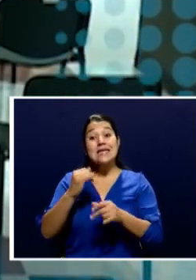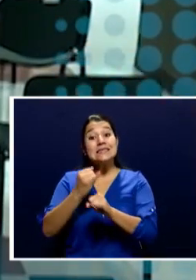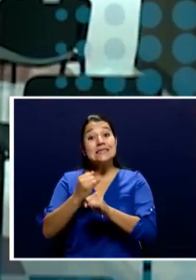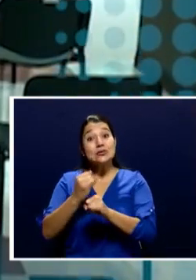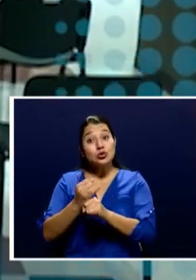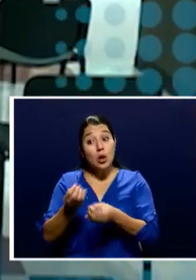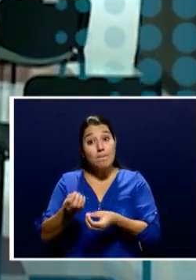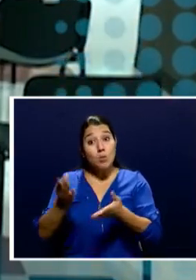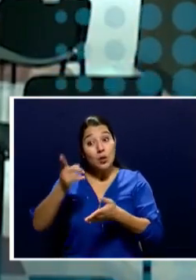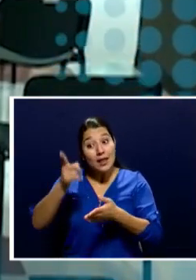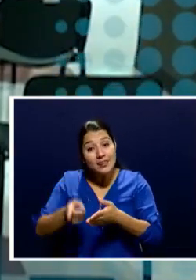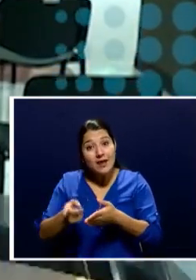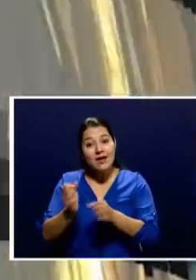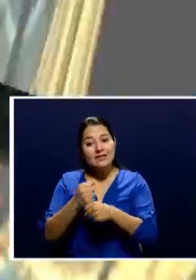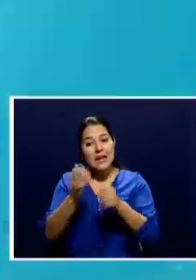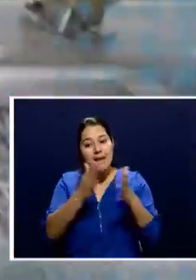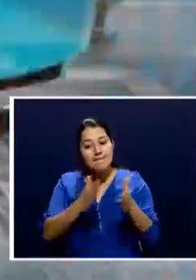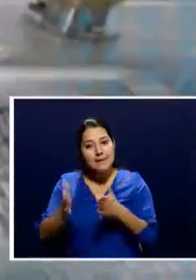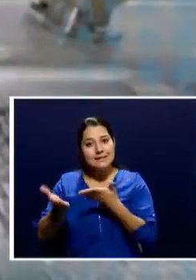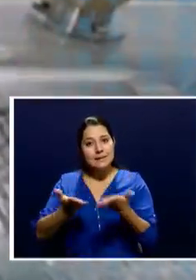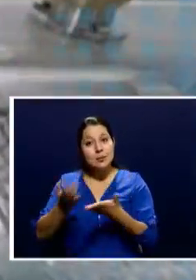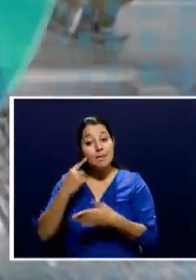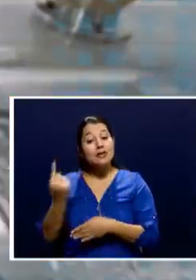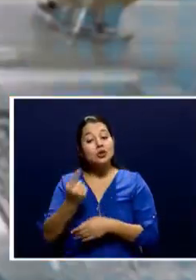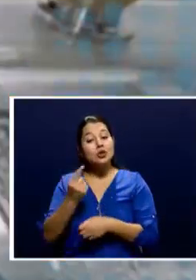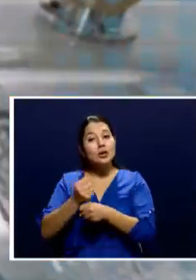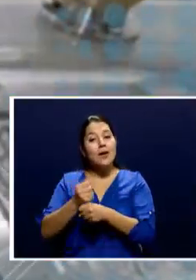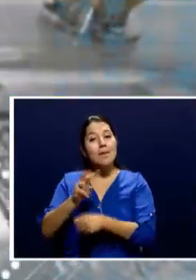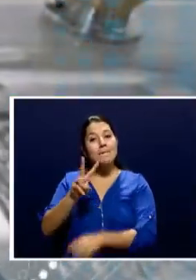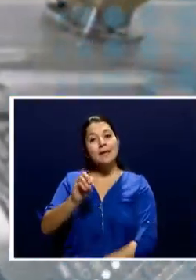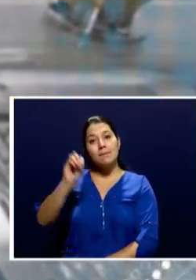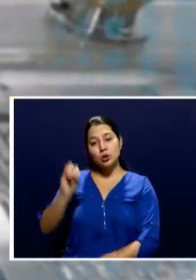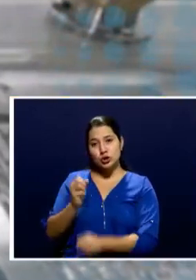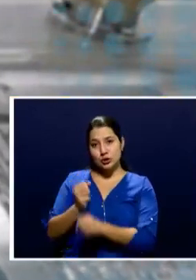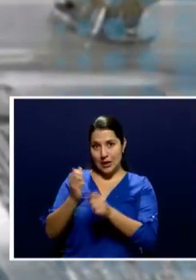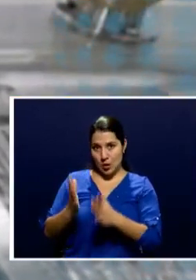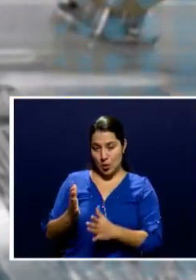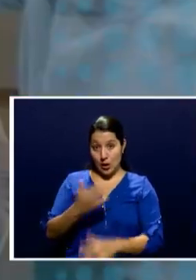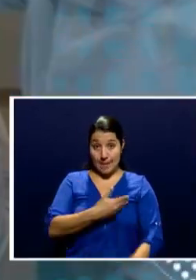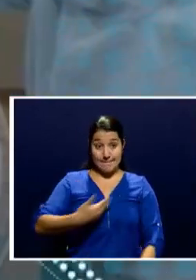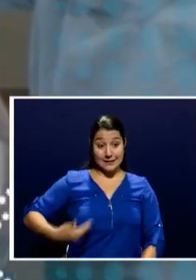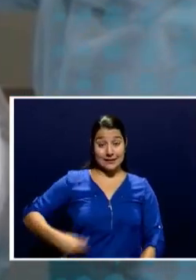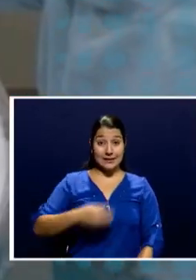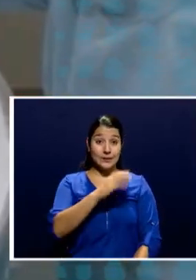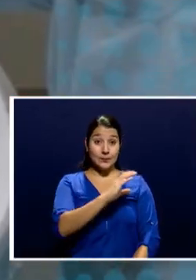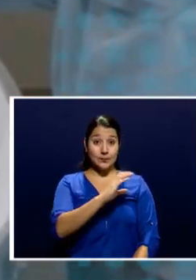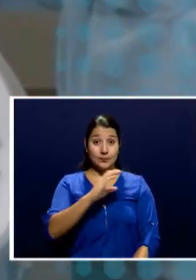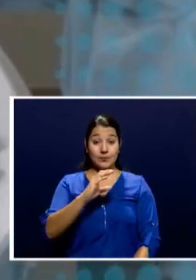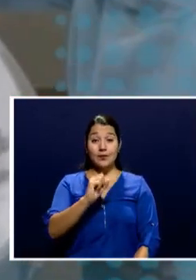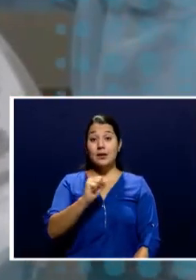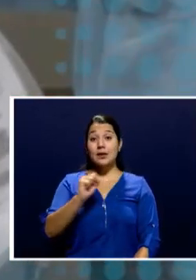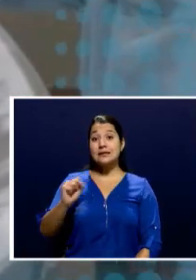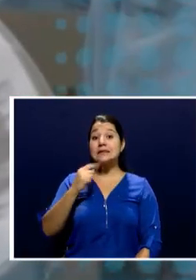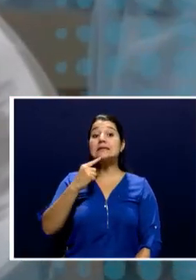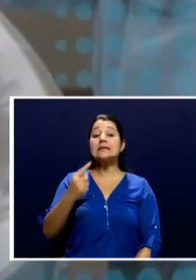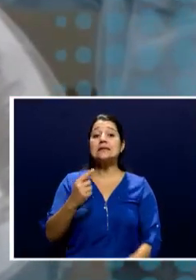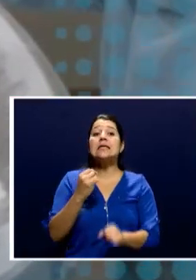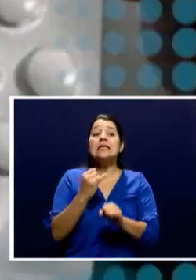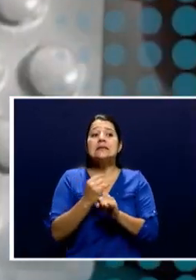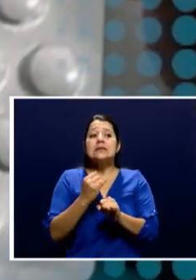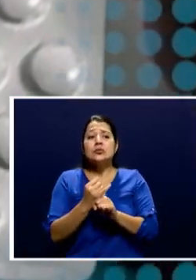el 20% de su planilla. El presidente de la Caja Costarricense de Seguro Social confirmó que la institución valora